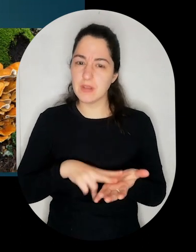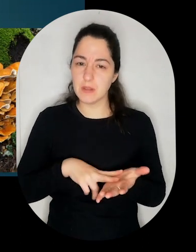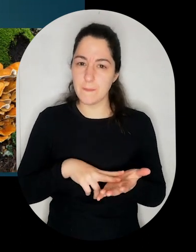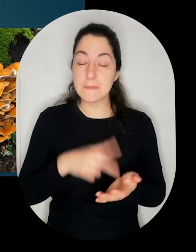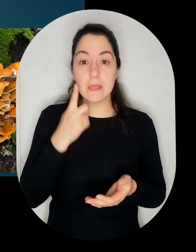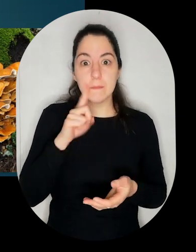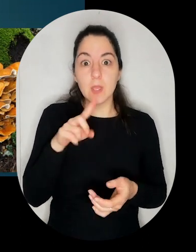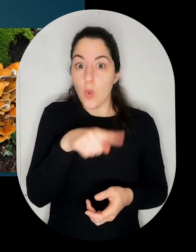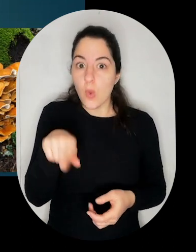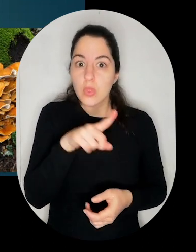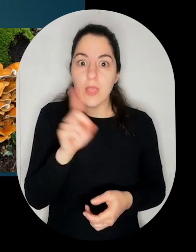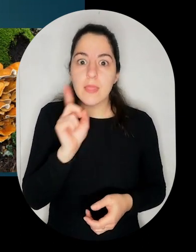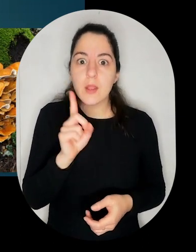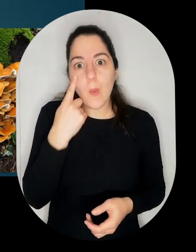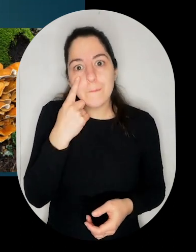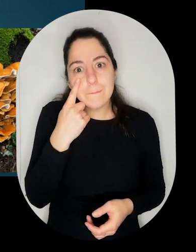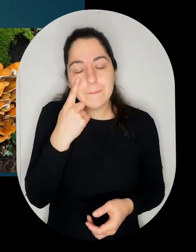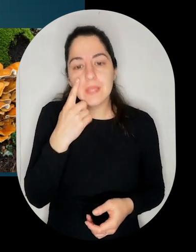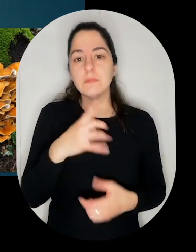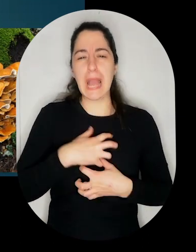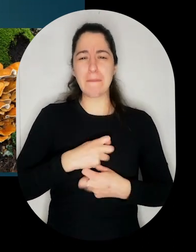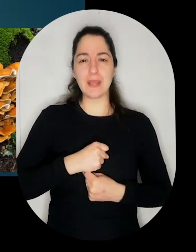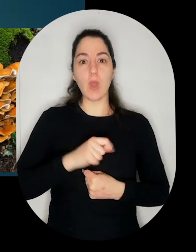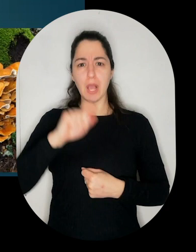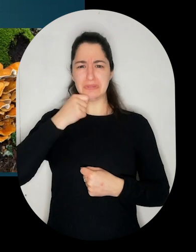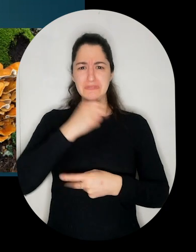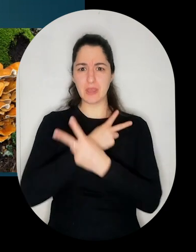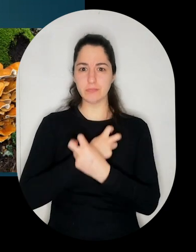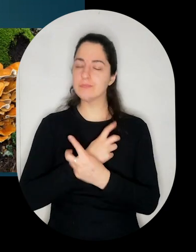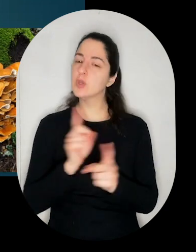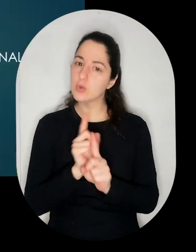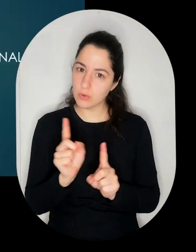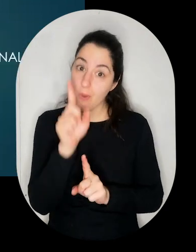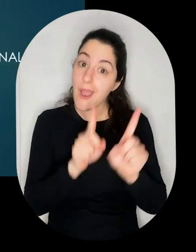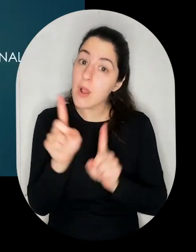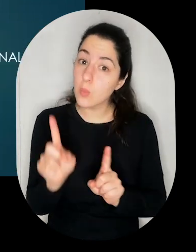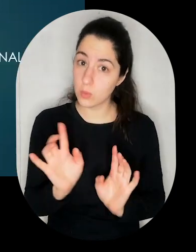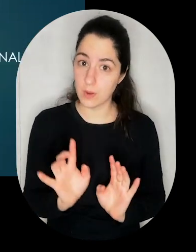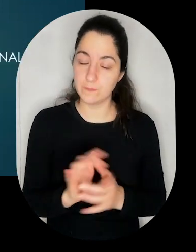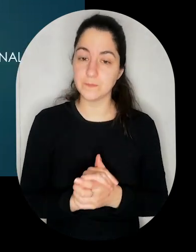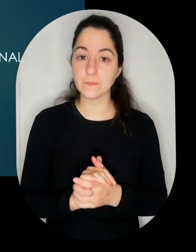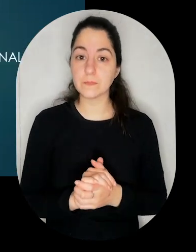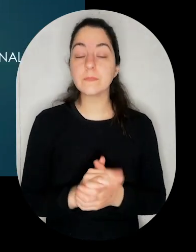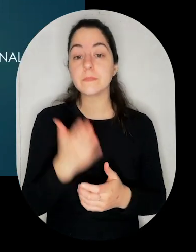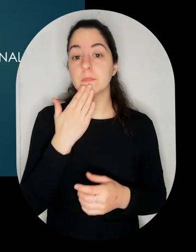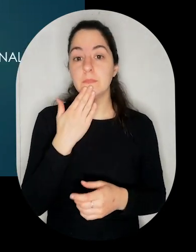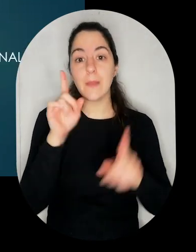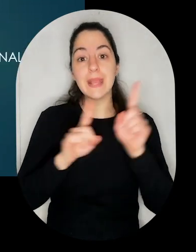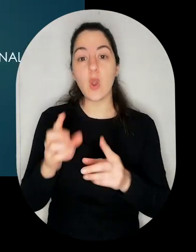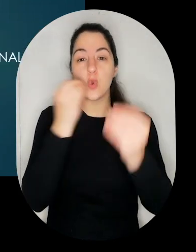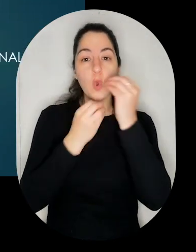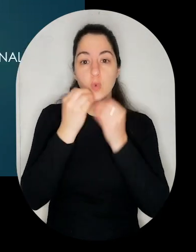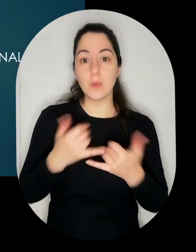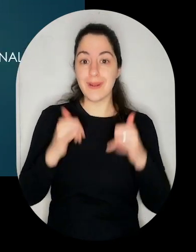un criterio general, cuidado con eso, que no se transforme en un mito del amargor para signo de toxicidad exclusiva. Existen las intoxicaciones por